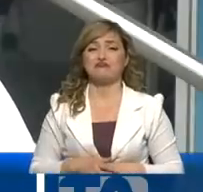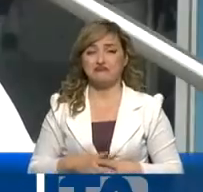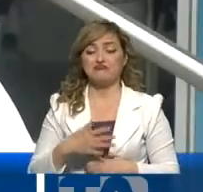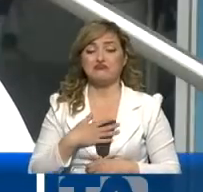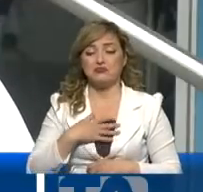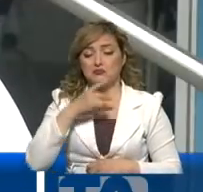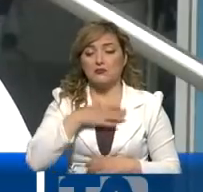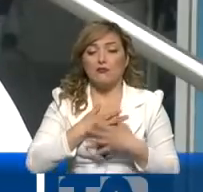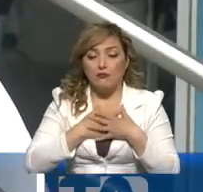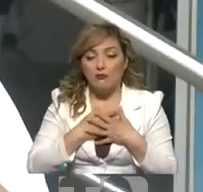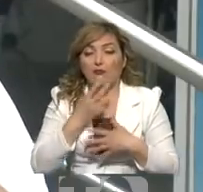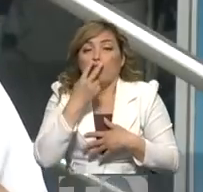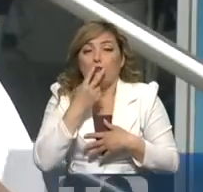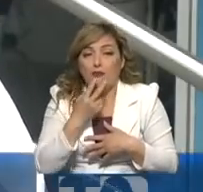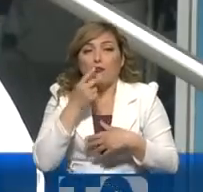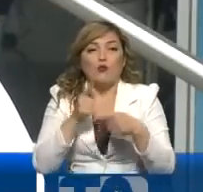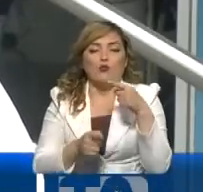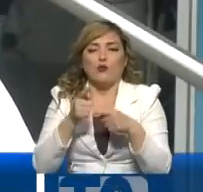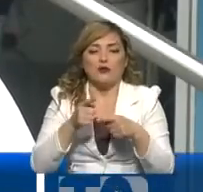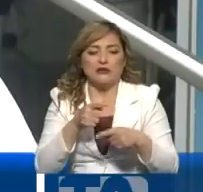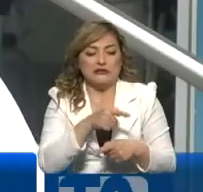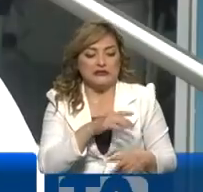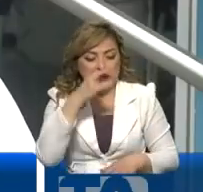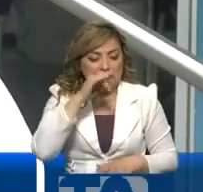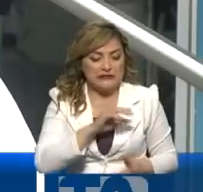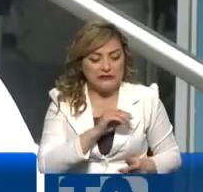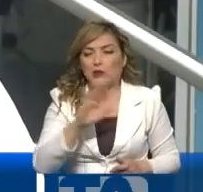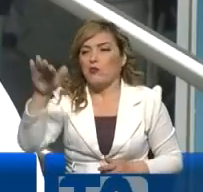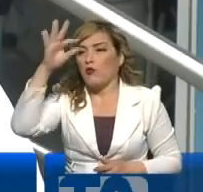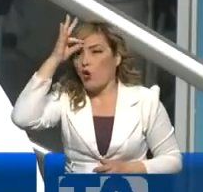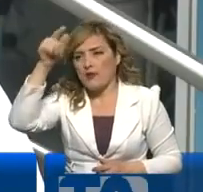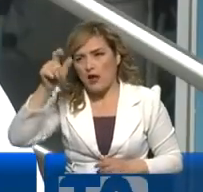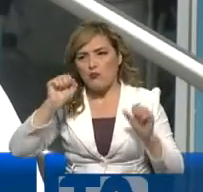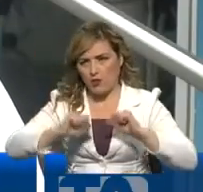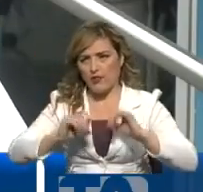Estamos apoyándonos con los hospitales que tienen en sí una